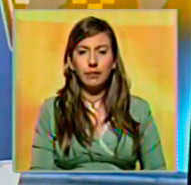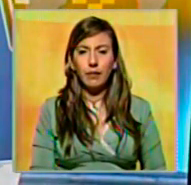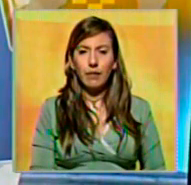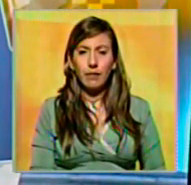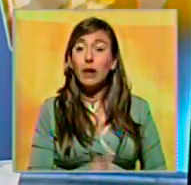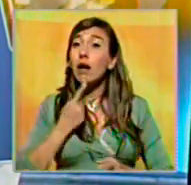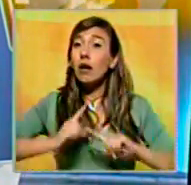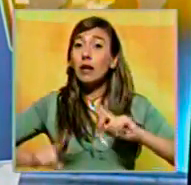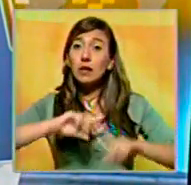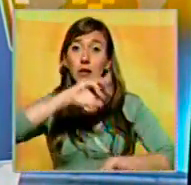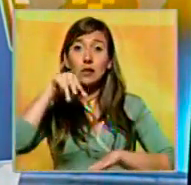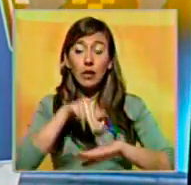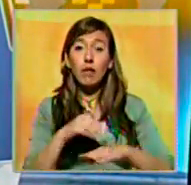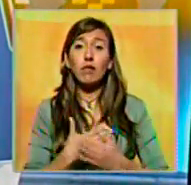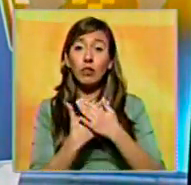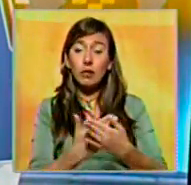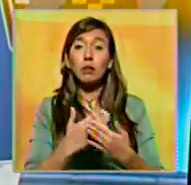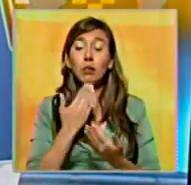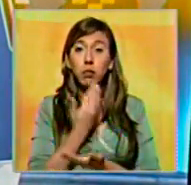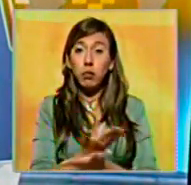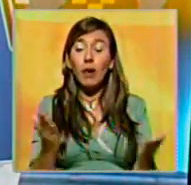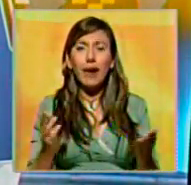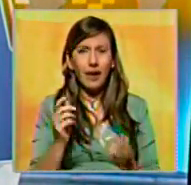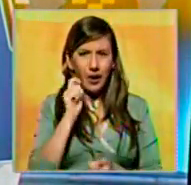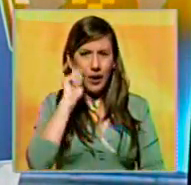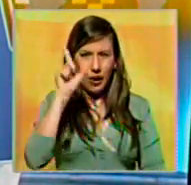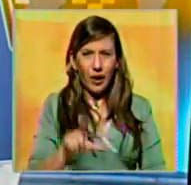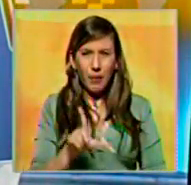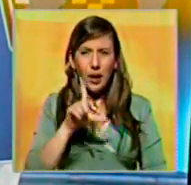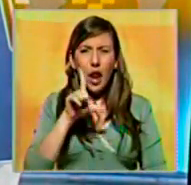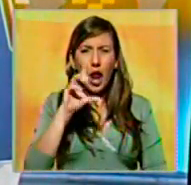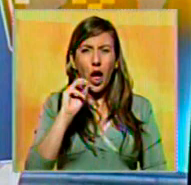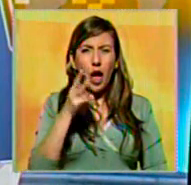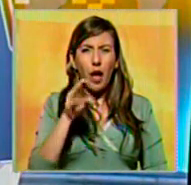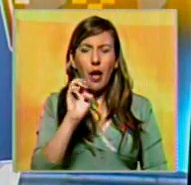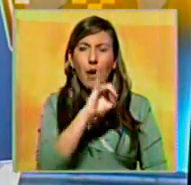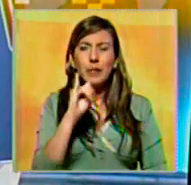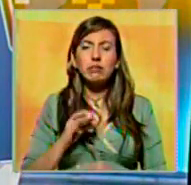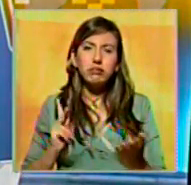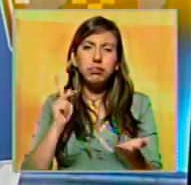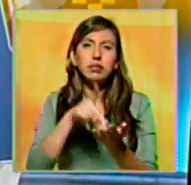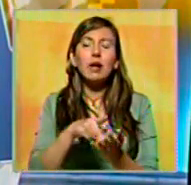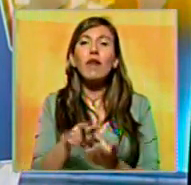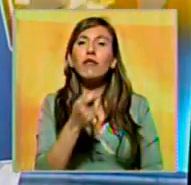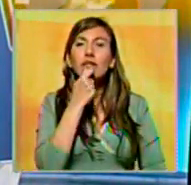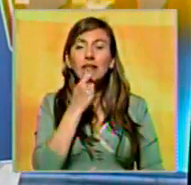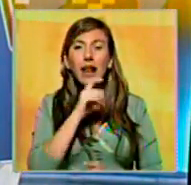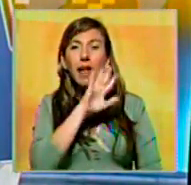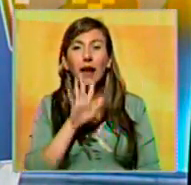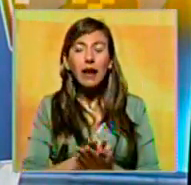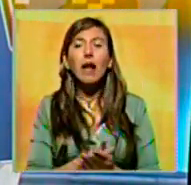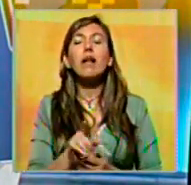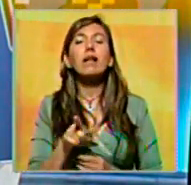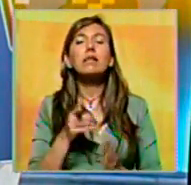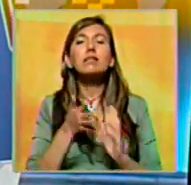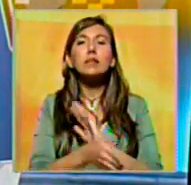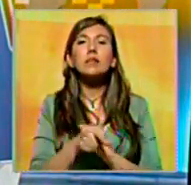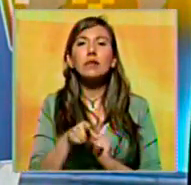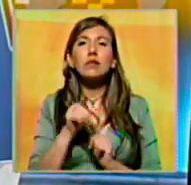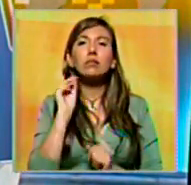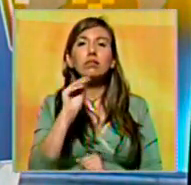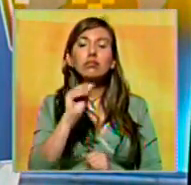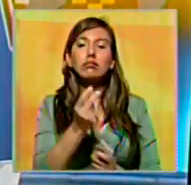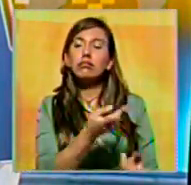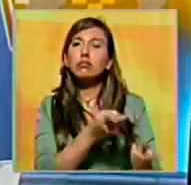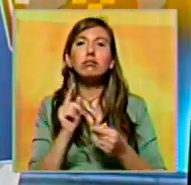el coordinador Nacional de voluntad popular Leopoldo López acudió este jueves a la fiscalía general de la república en calidad de imputado